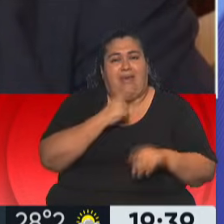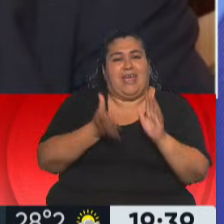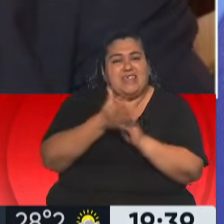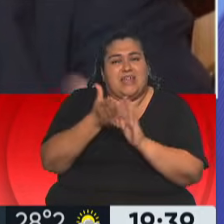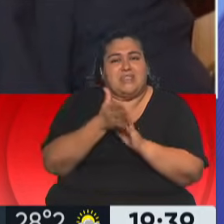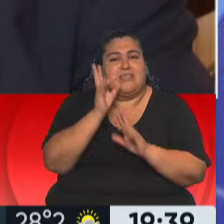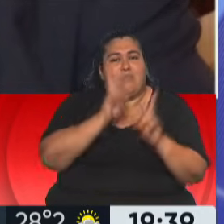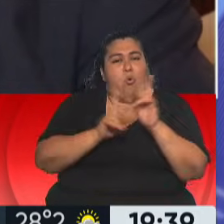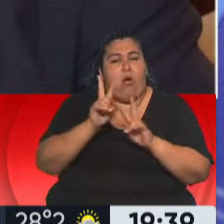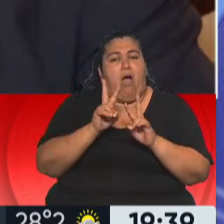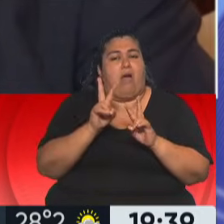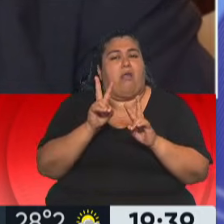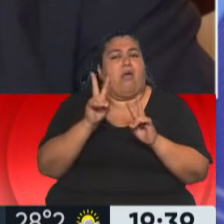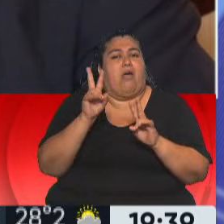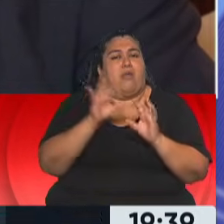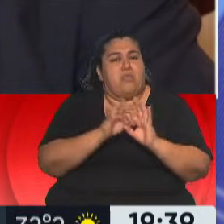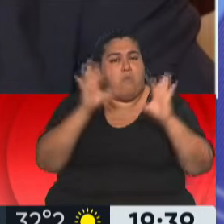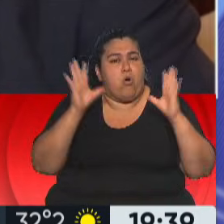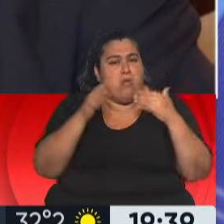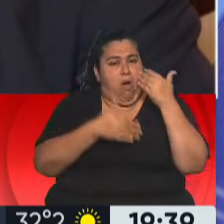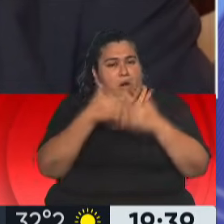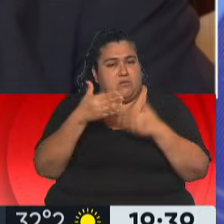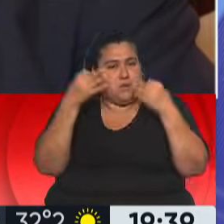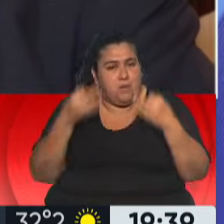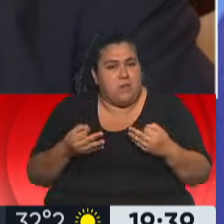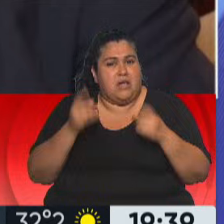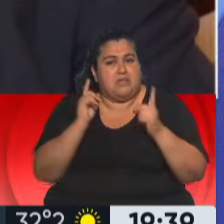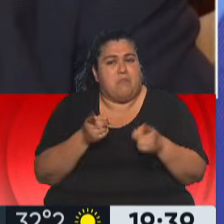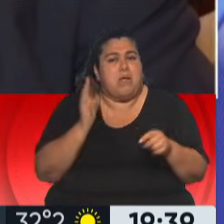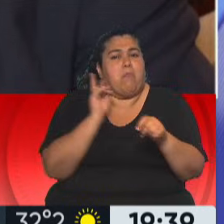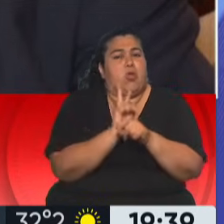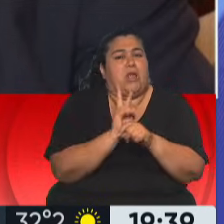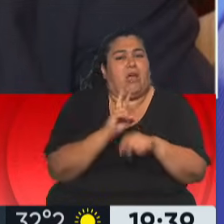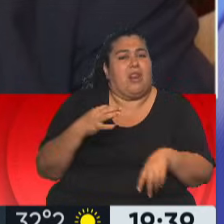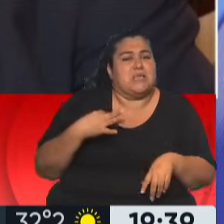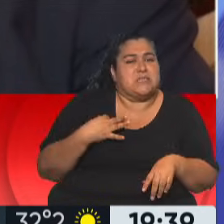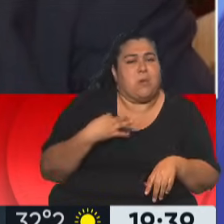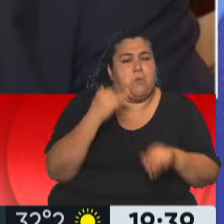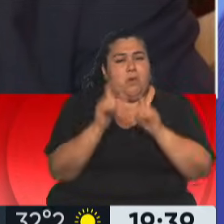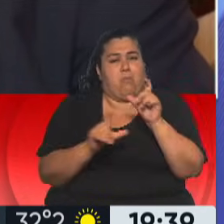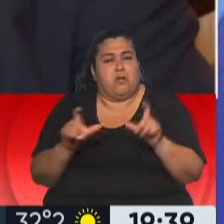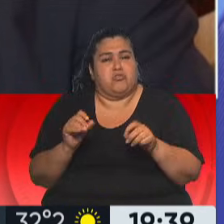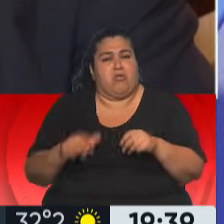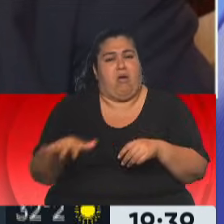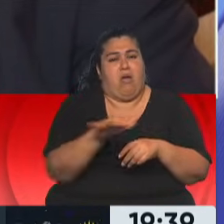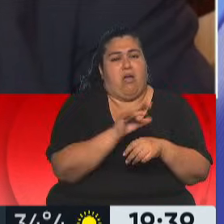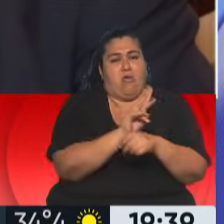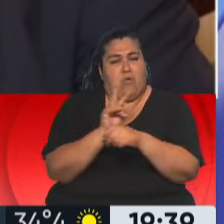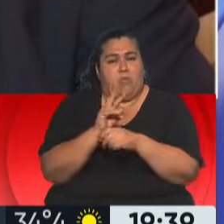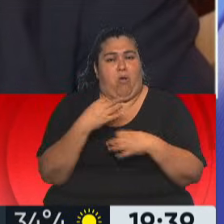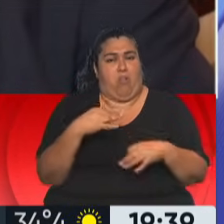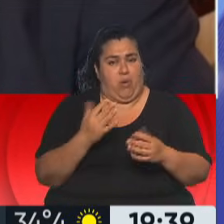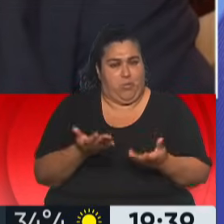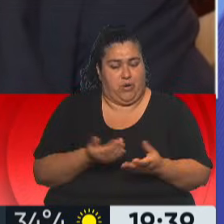transite una democracia y en ese sentido intentar proteger los derechos civiles y políticos de la población venezolana, como decías vos en el Helicoide.